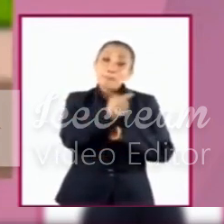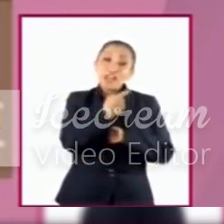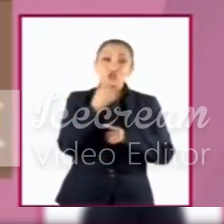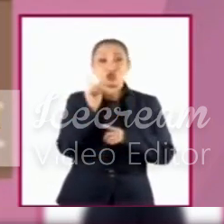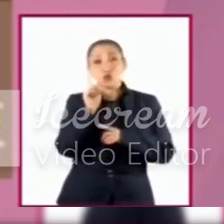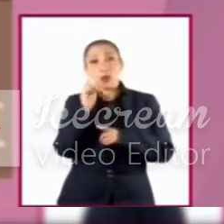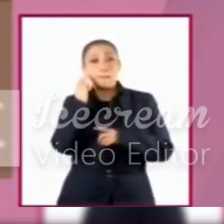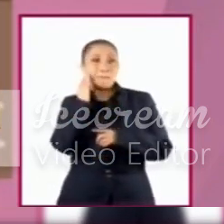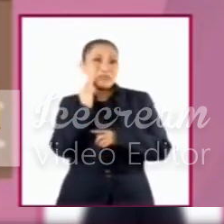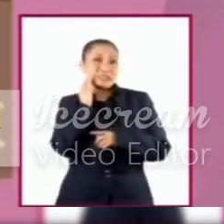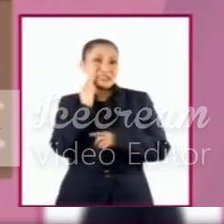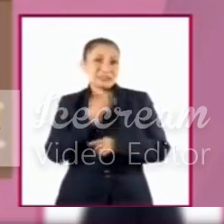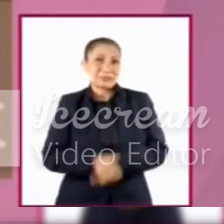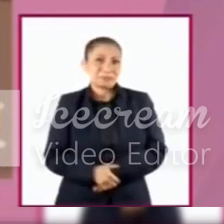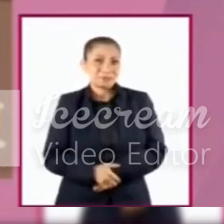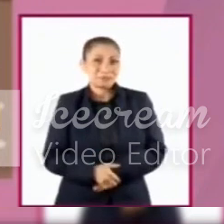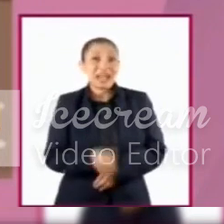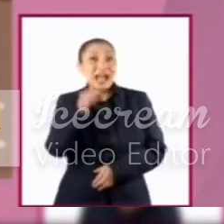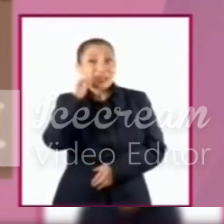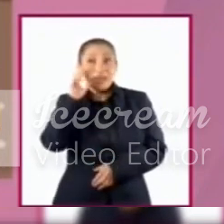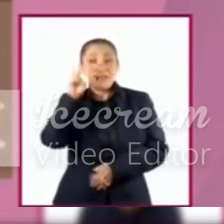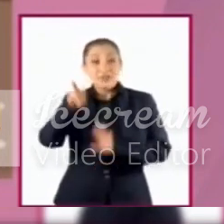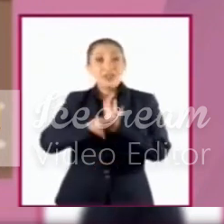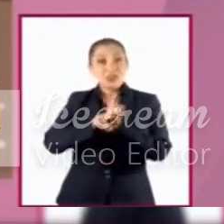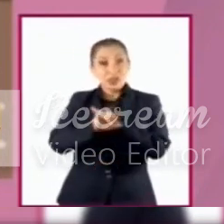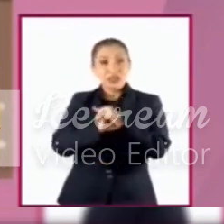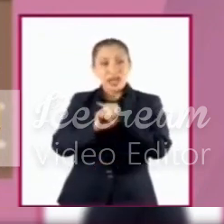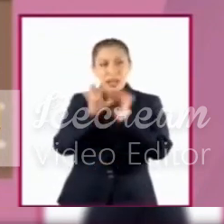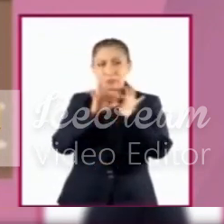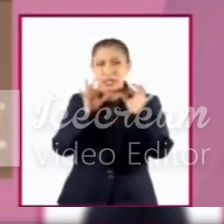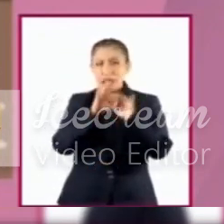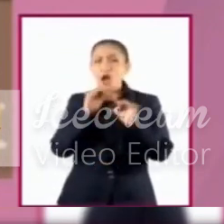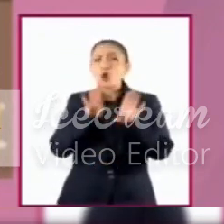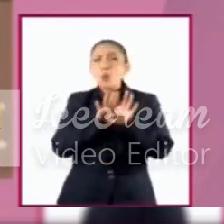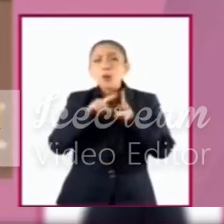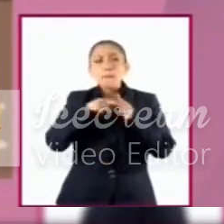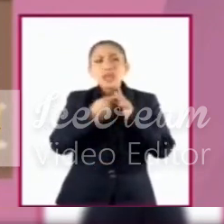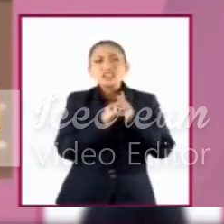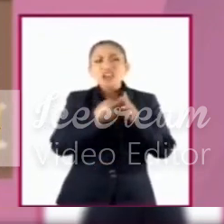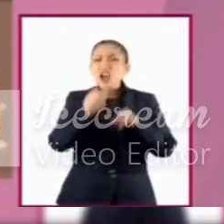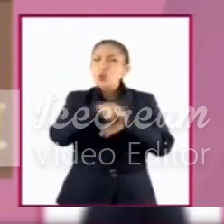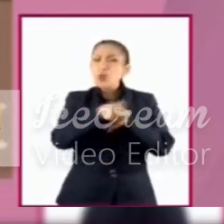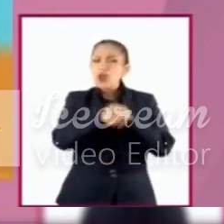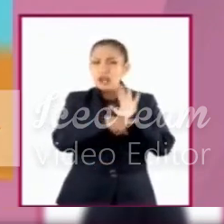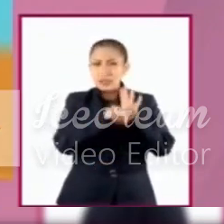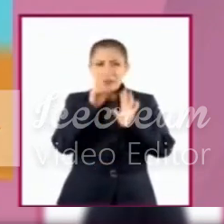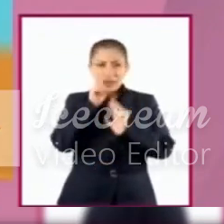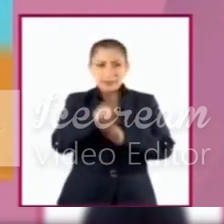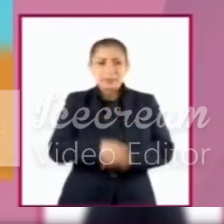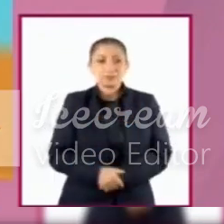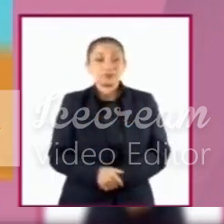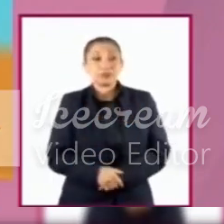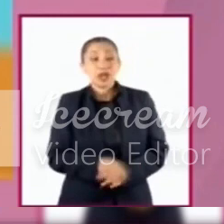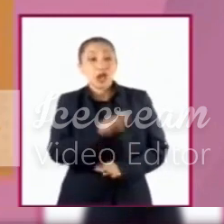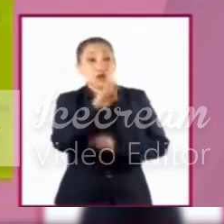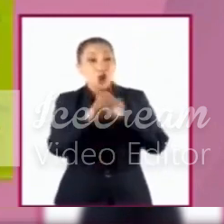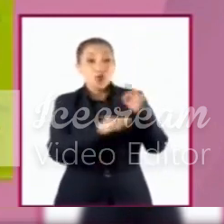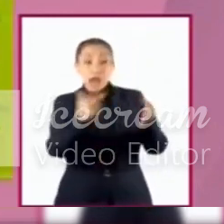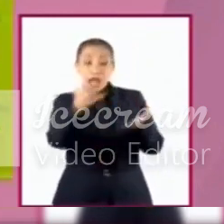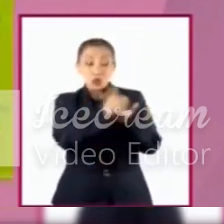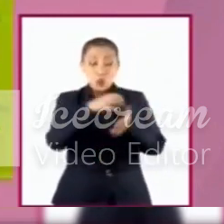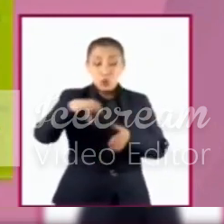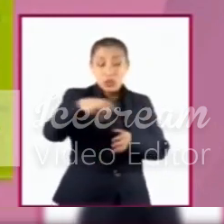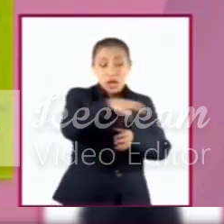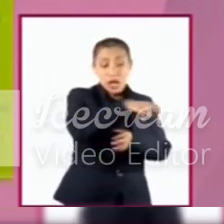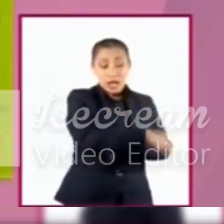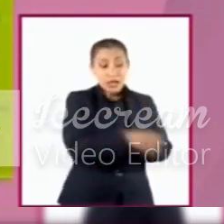manzana. Justo ayer vi un video en internet que explica el origen de los números negativos. Mira. En todas las civilizaciones,